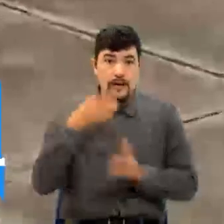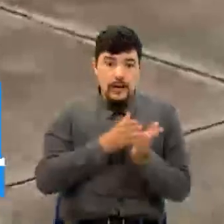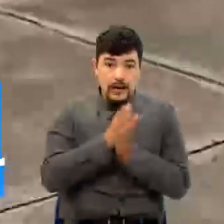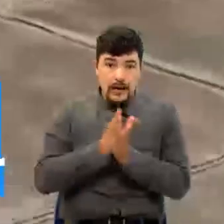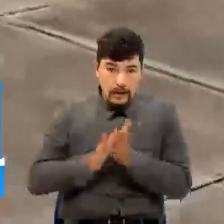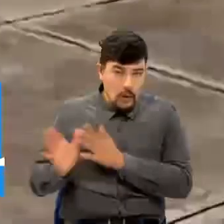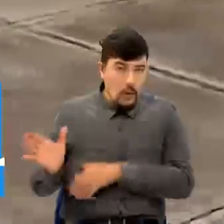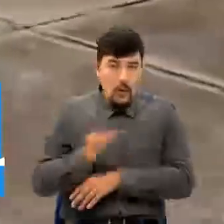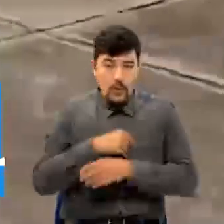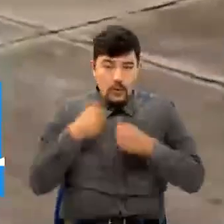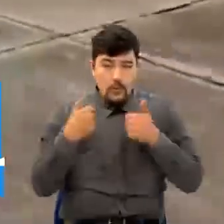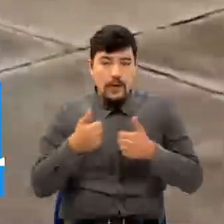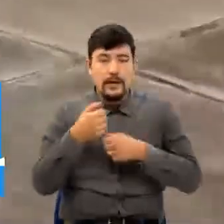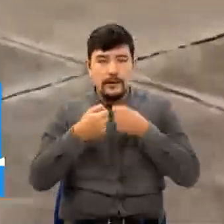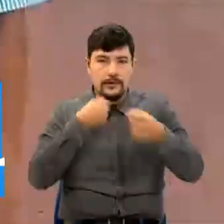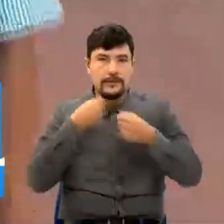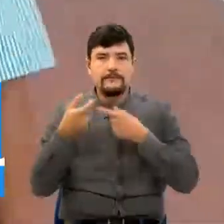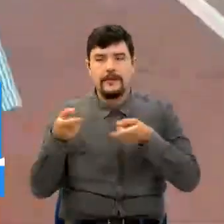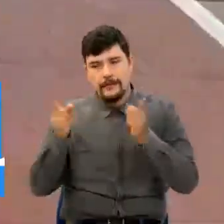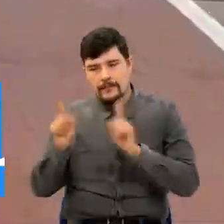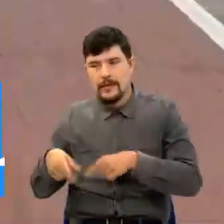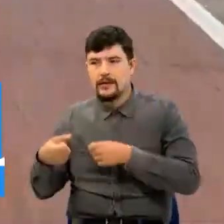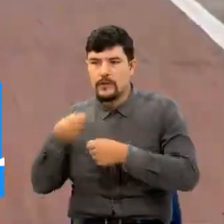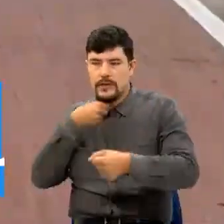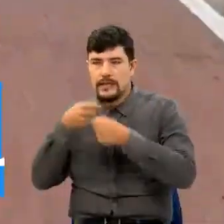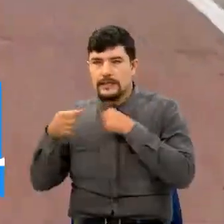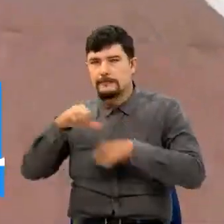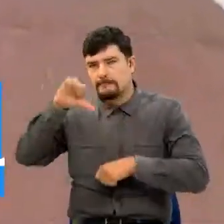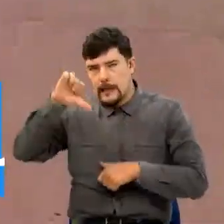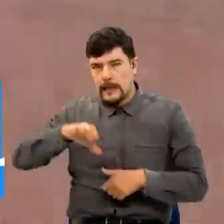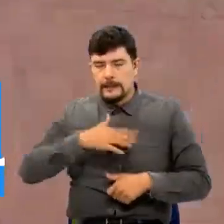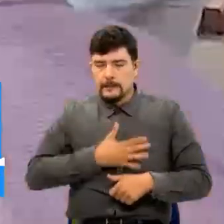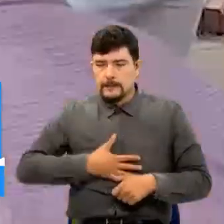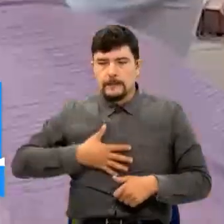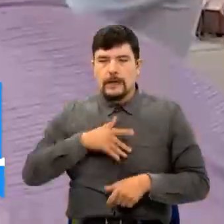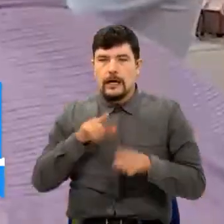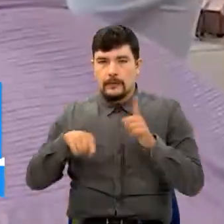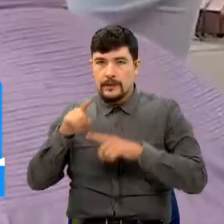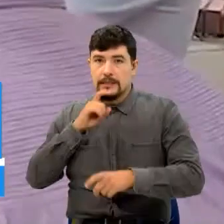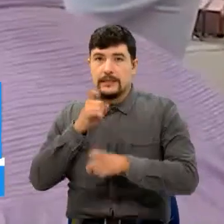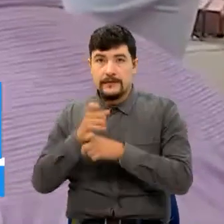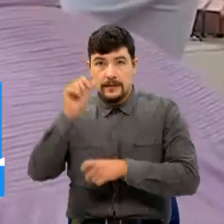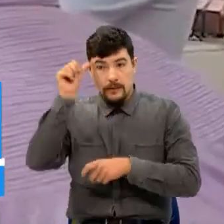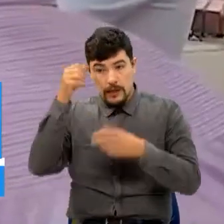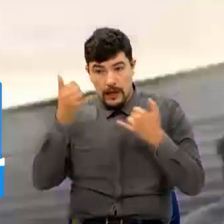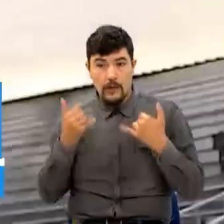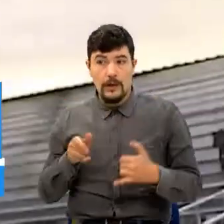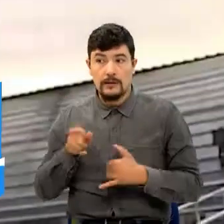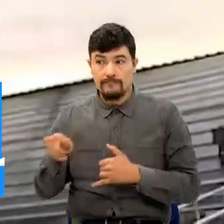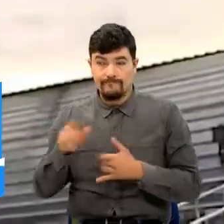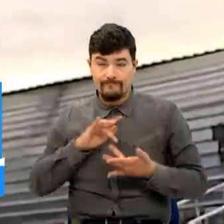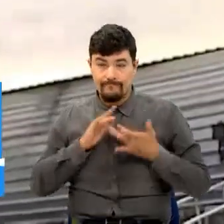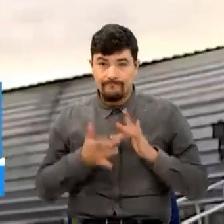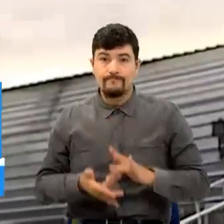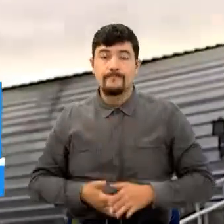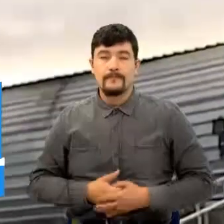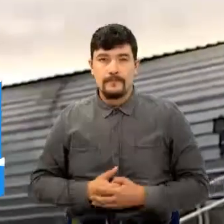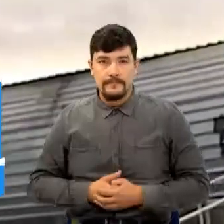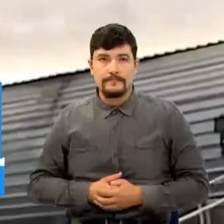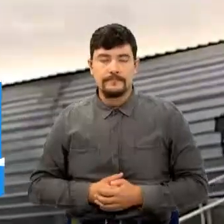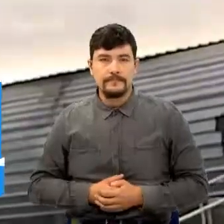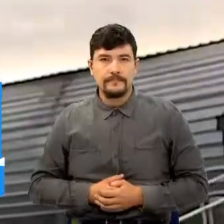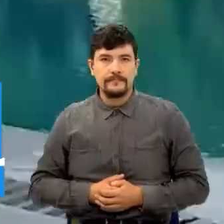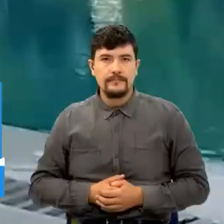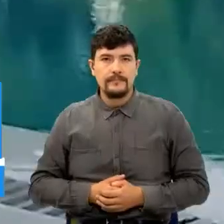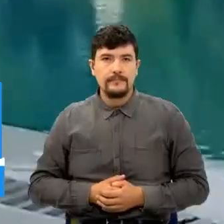buenas noticias. También le tocó informar a la Perla del Norte de situaciones adversas que recordarlas hoy en día le generan sentimientos de